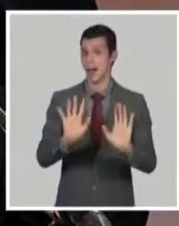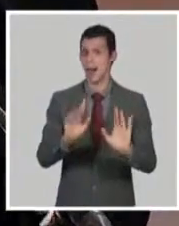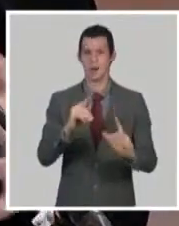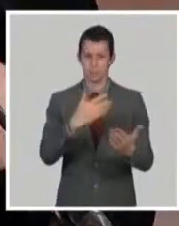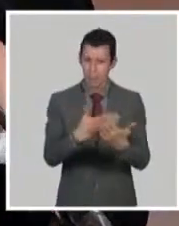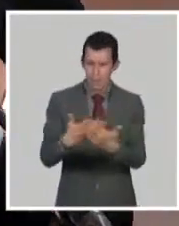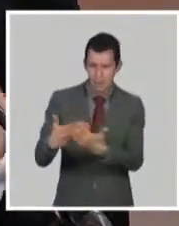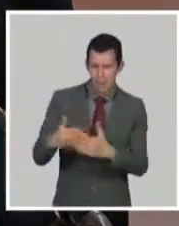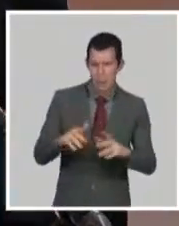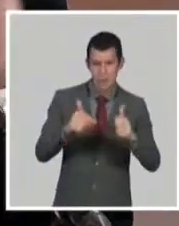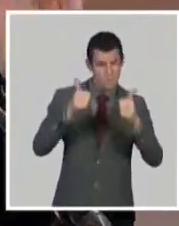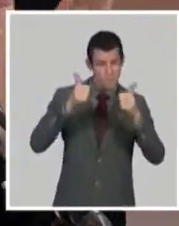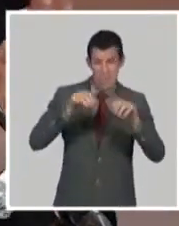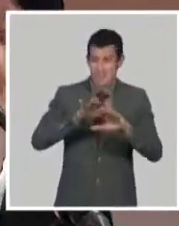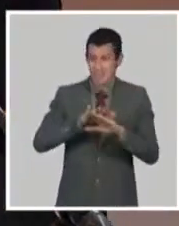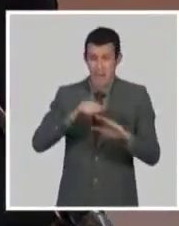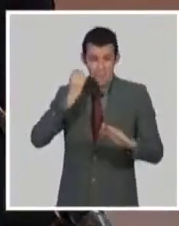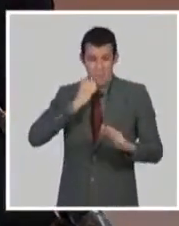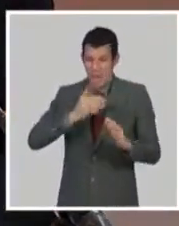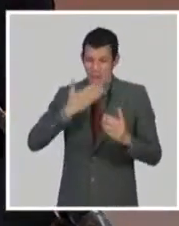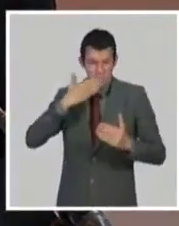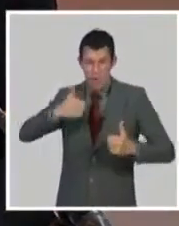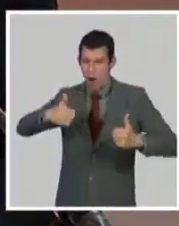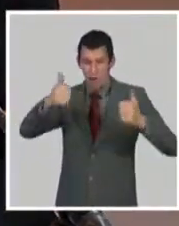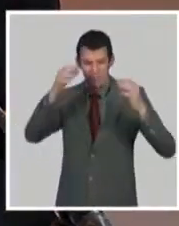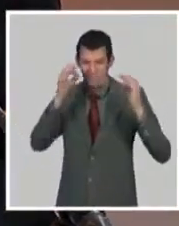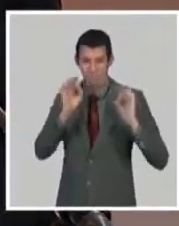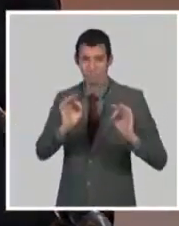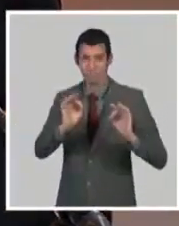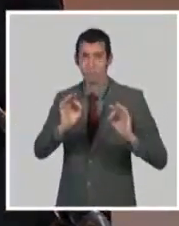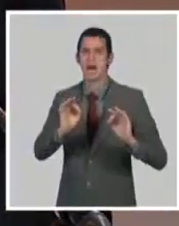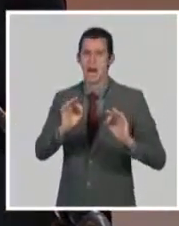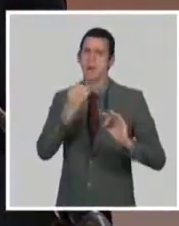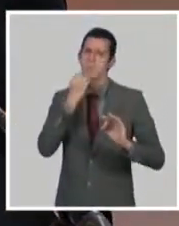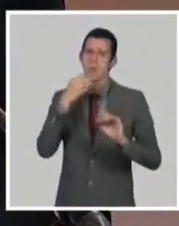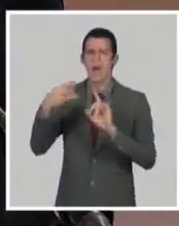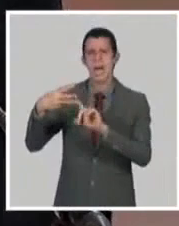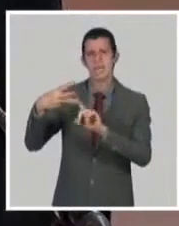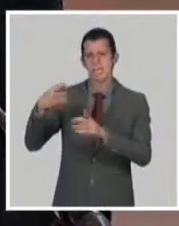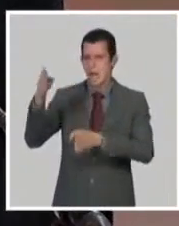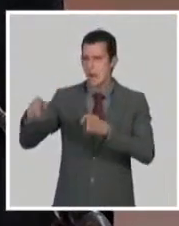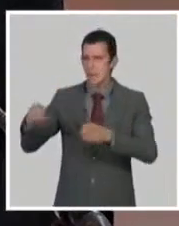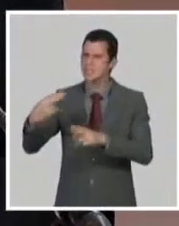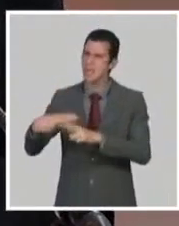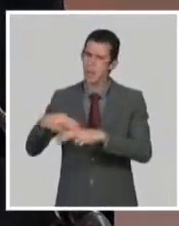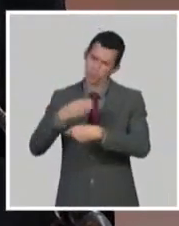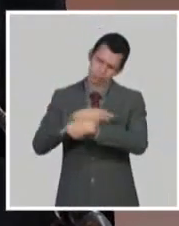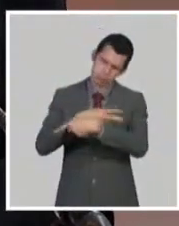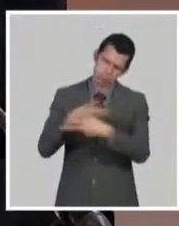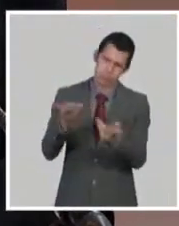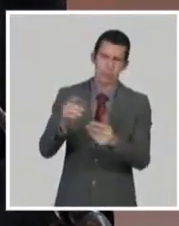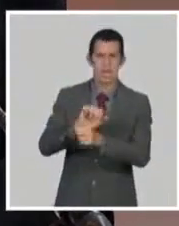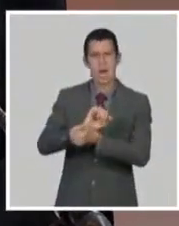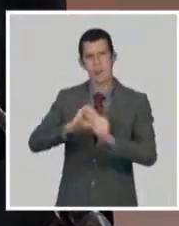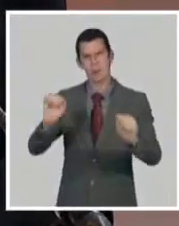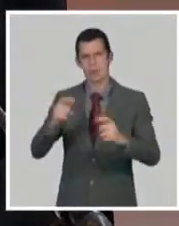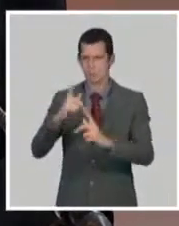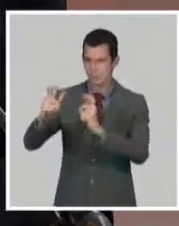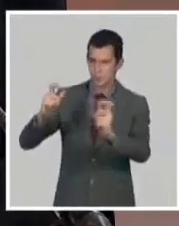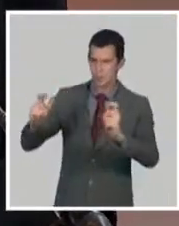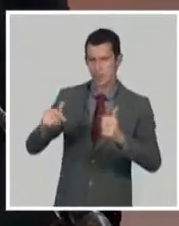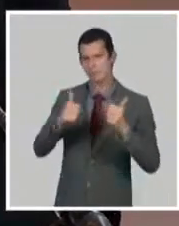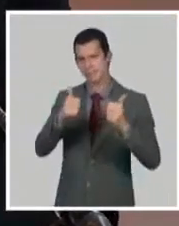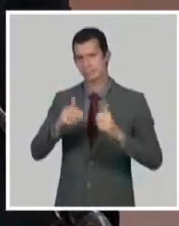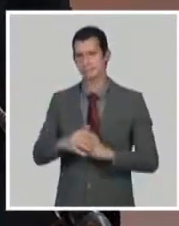nos encontramos. Quiero que quede claro que tanto Mambisa en sus esquemas largos como Abdala en sus esquemas